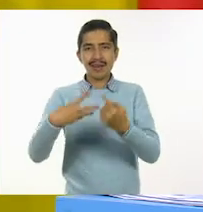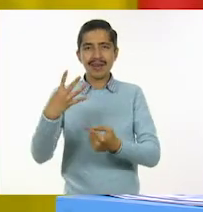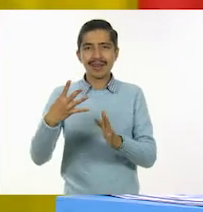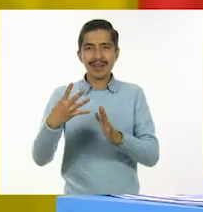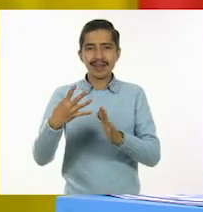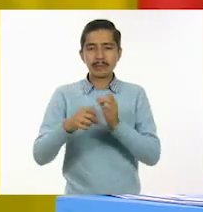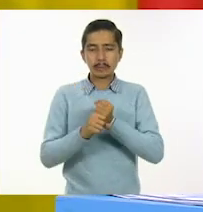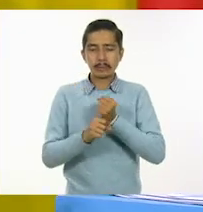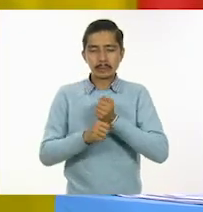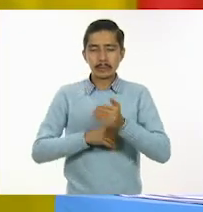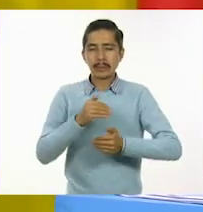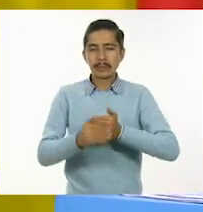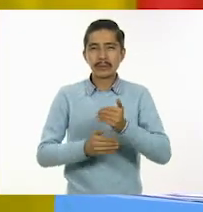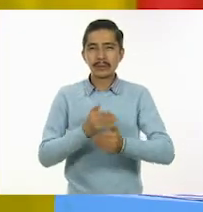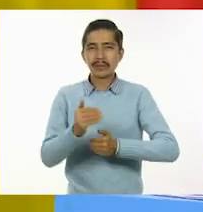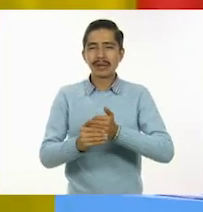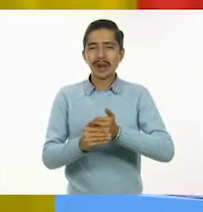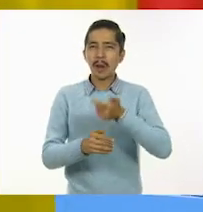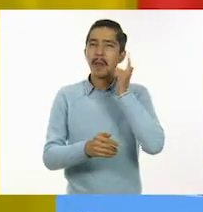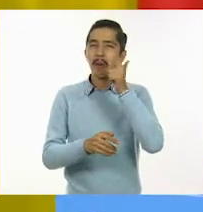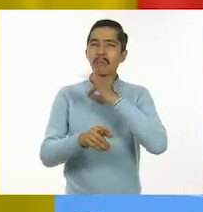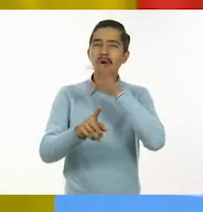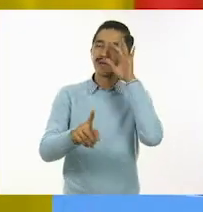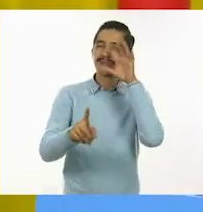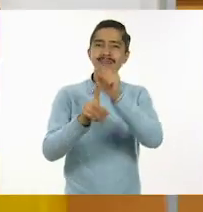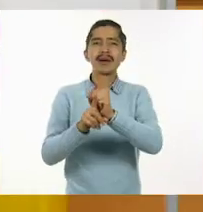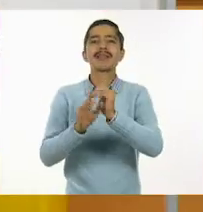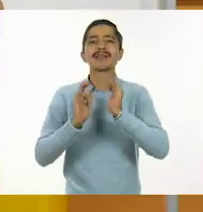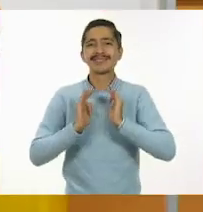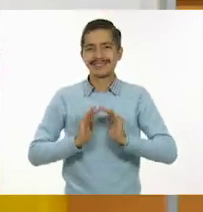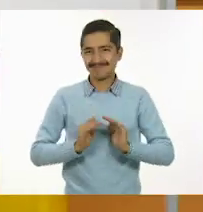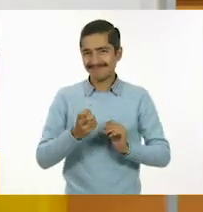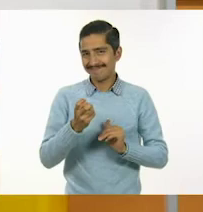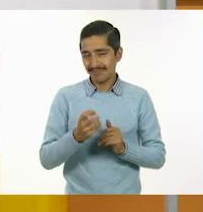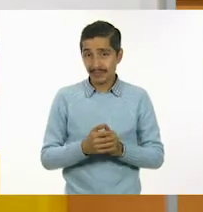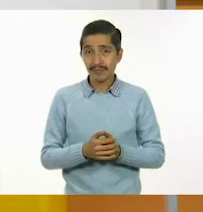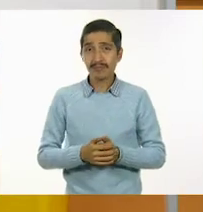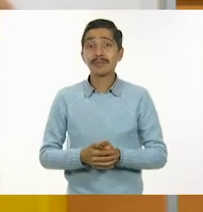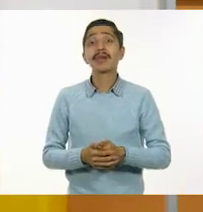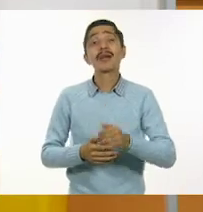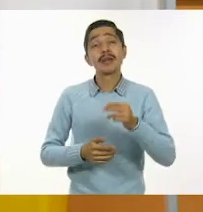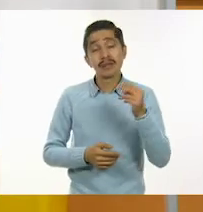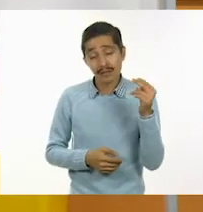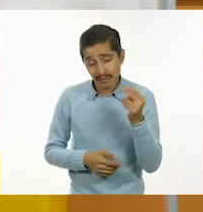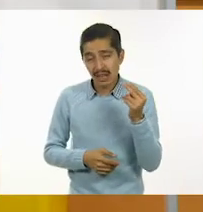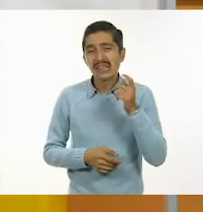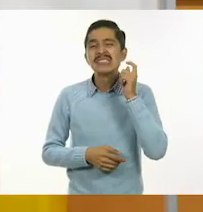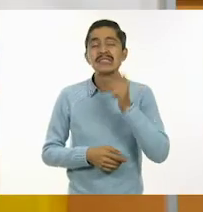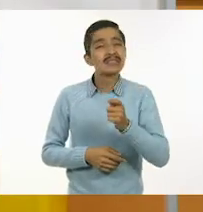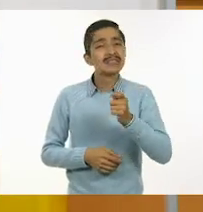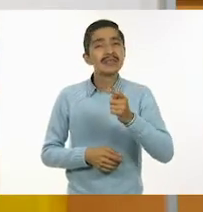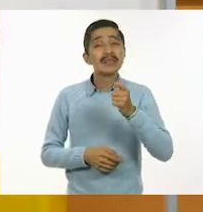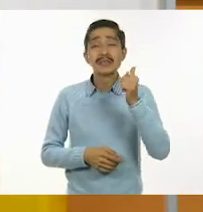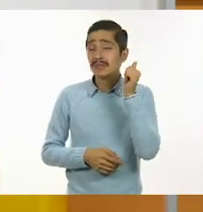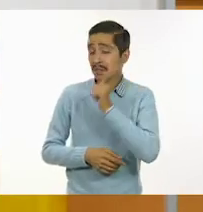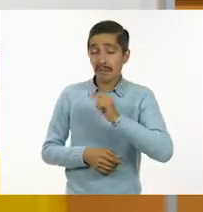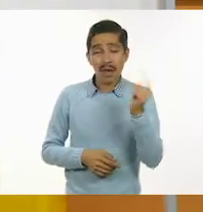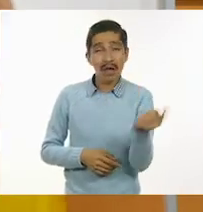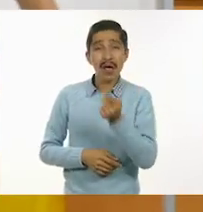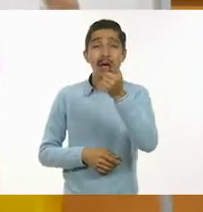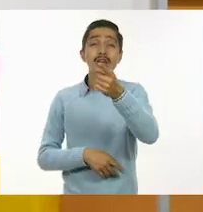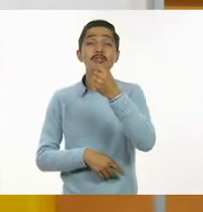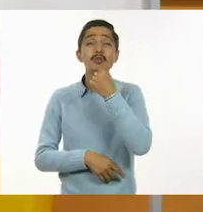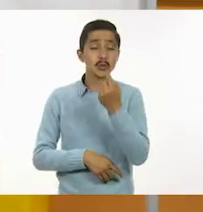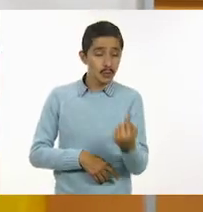el tiempo se logra, así que tranquilos, ¿eh? Así es. Es un trabajo de toda la vida, desde